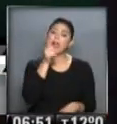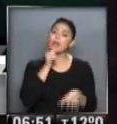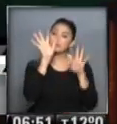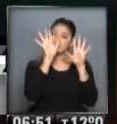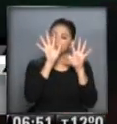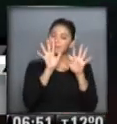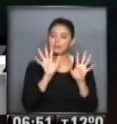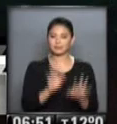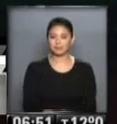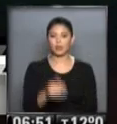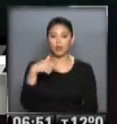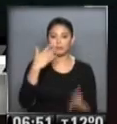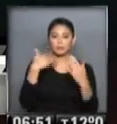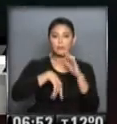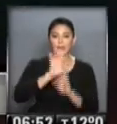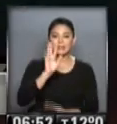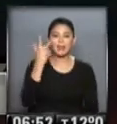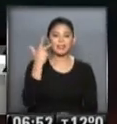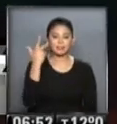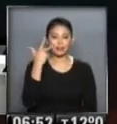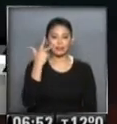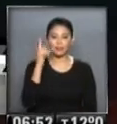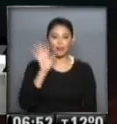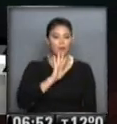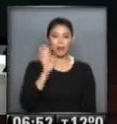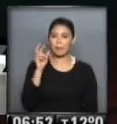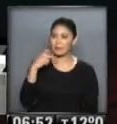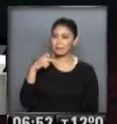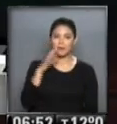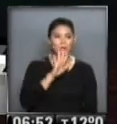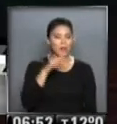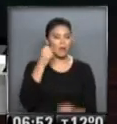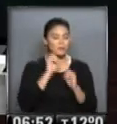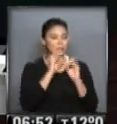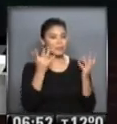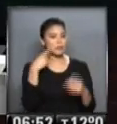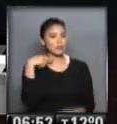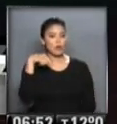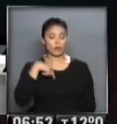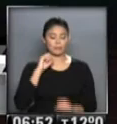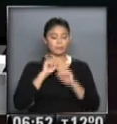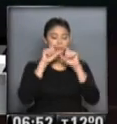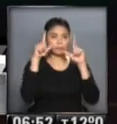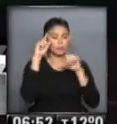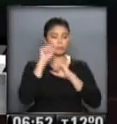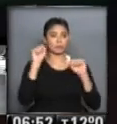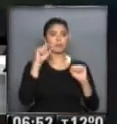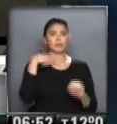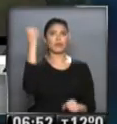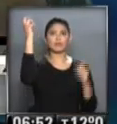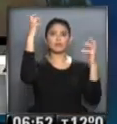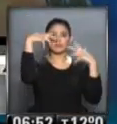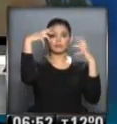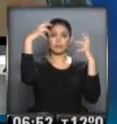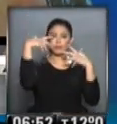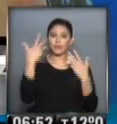y la máxima 18, Patricia. Hola Nadia, ¿cómo estás? Buen día, nos sorprendió el clima esta mañana, ¿eh? Totalmente. No esperábamos esta lluvia. No esperábamos